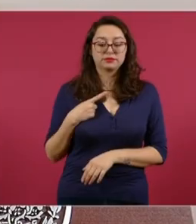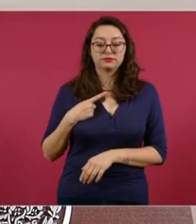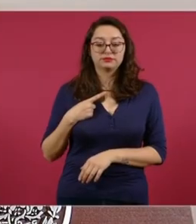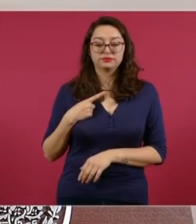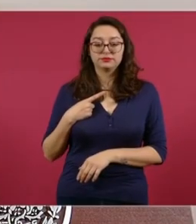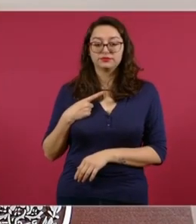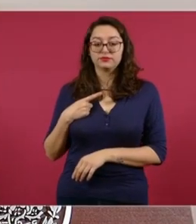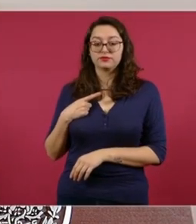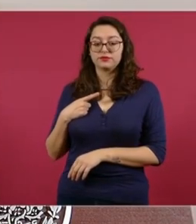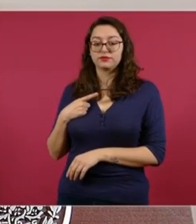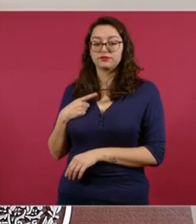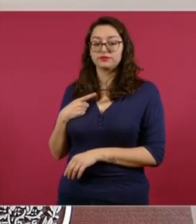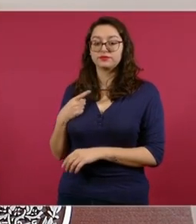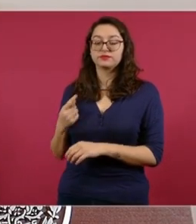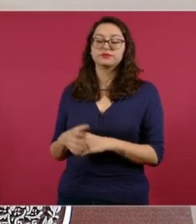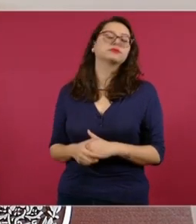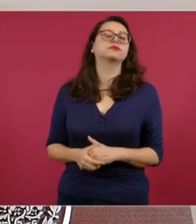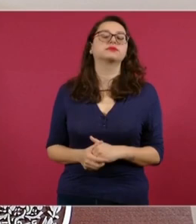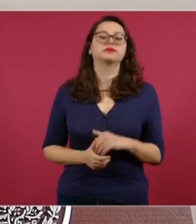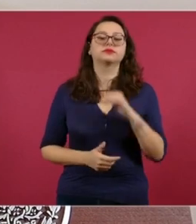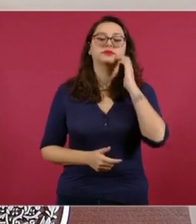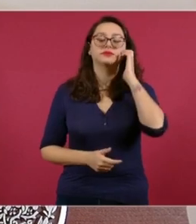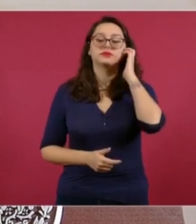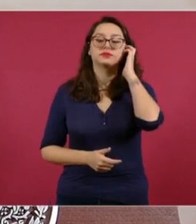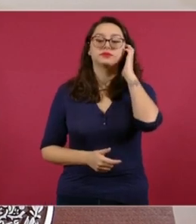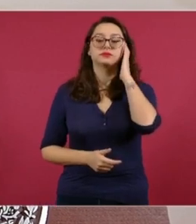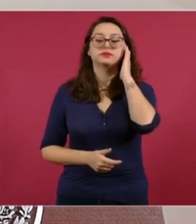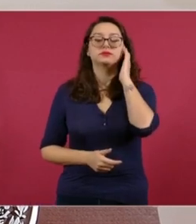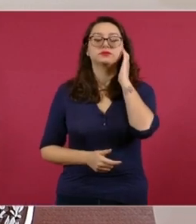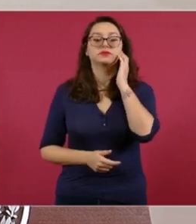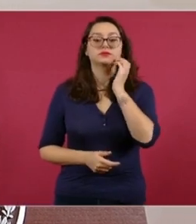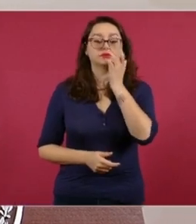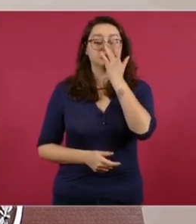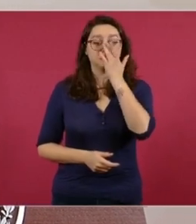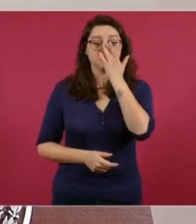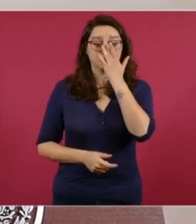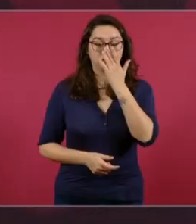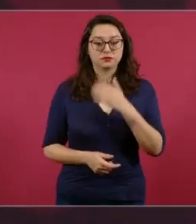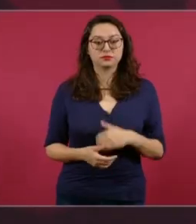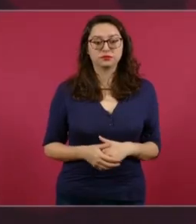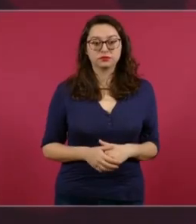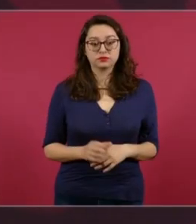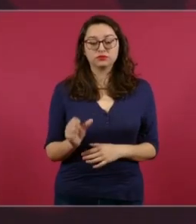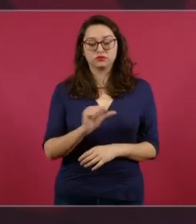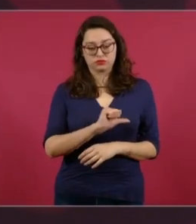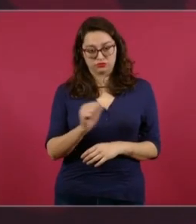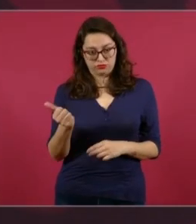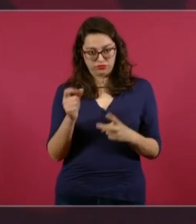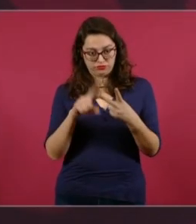pues si hay un funcionario así, seguramente